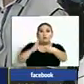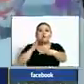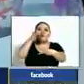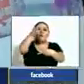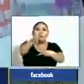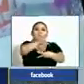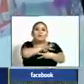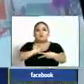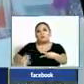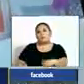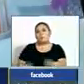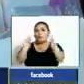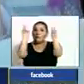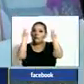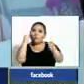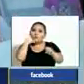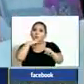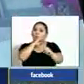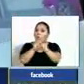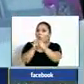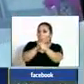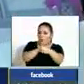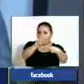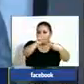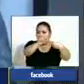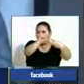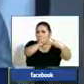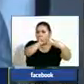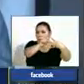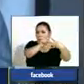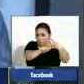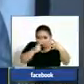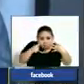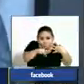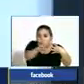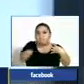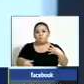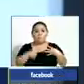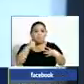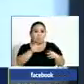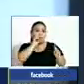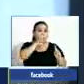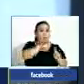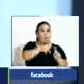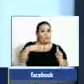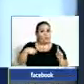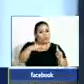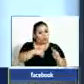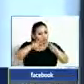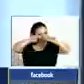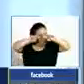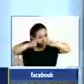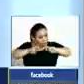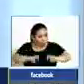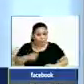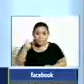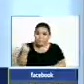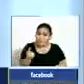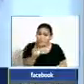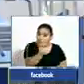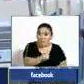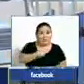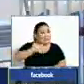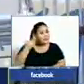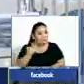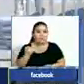Salvador en los casos de coronavirus. Las medidas han sido efectivas, sostiene este infectólogo, pero que la gente siga